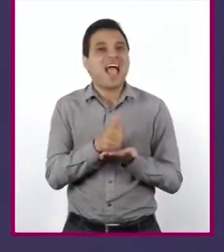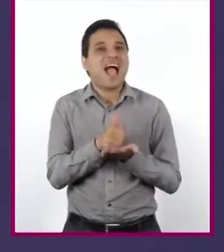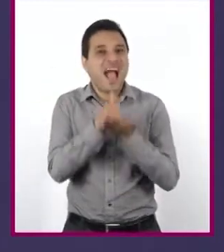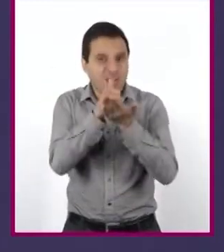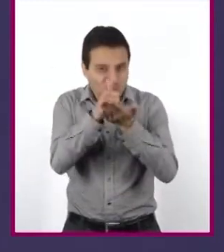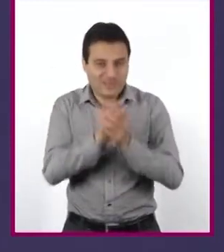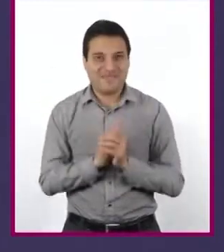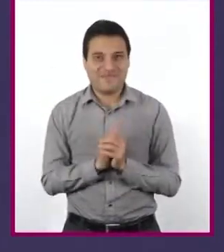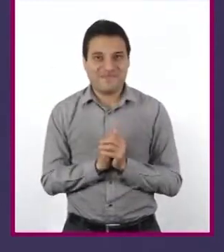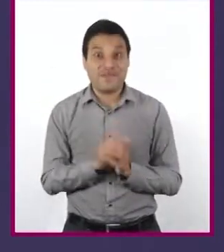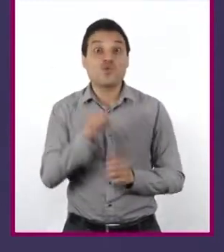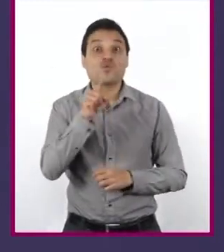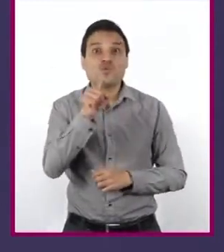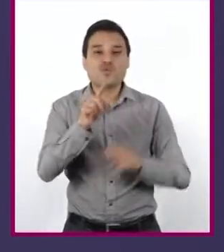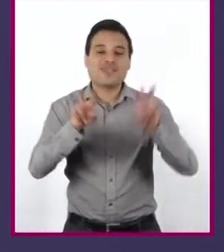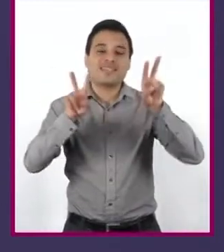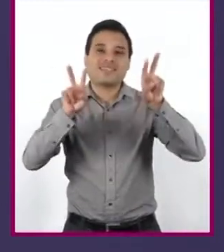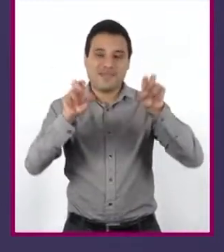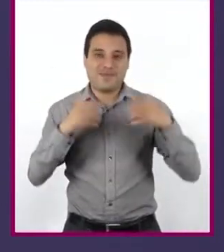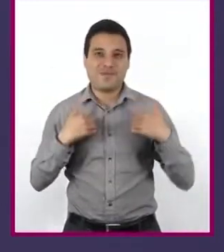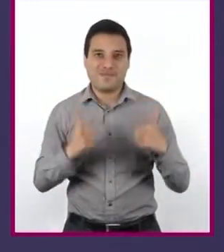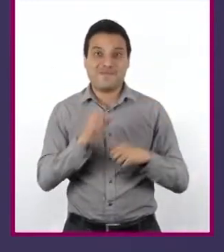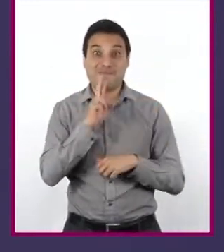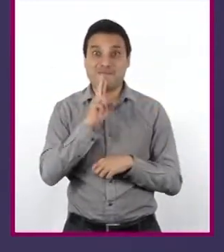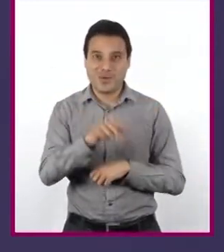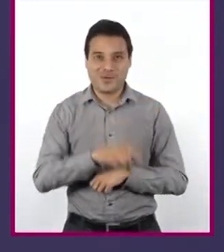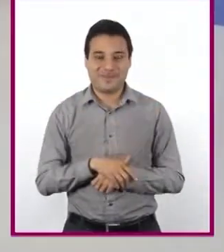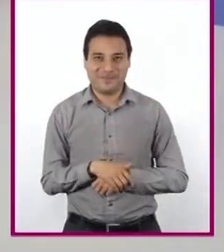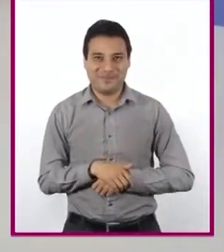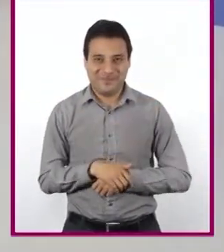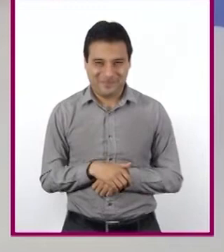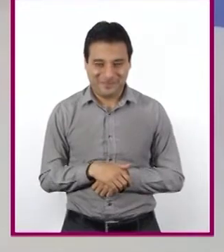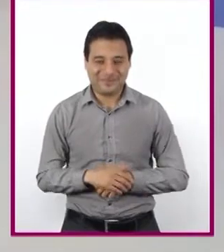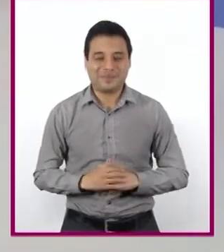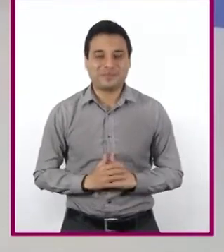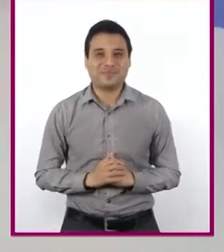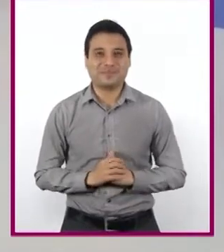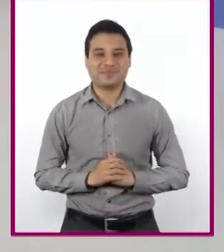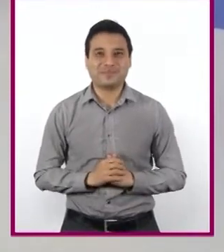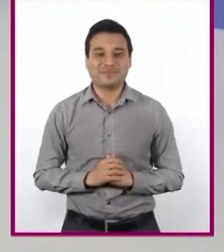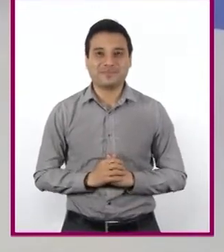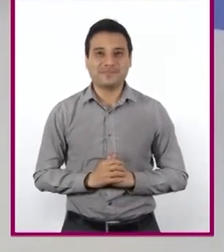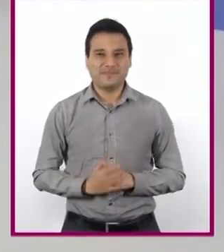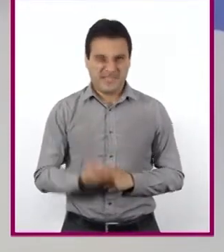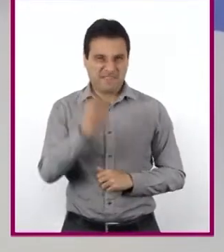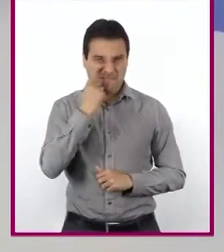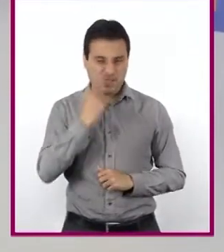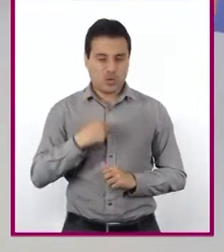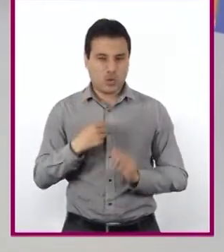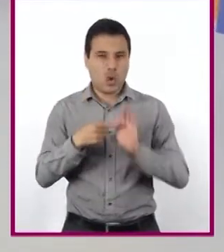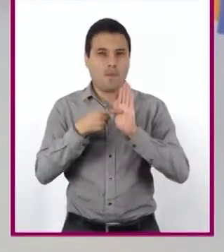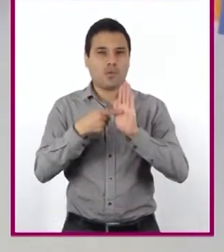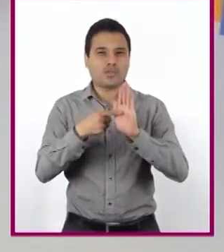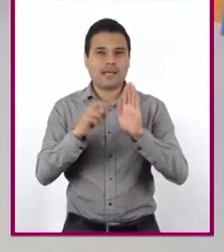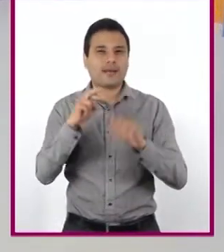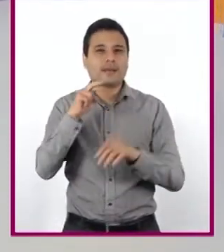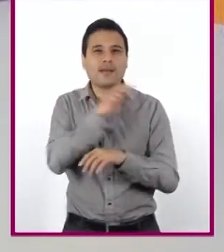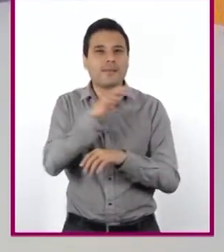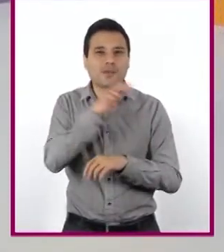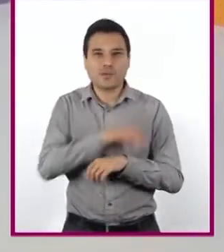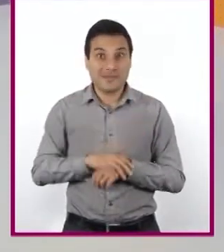entiendan mejor de lo que se está explicando. les mostraré rápidamente